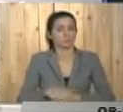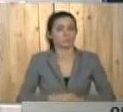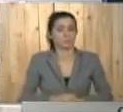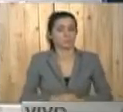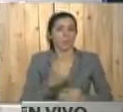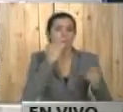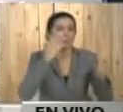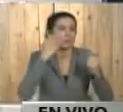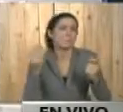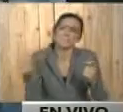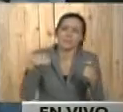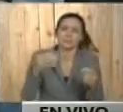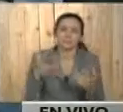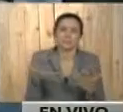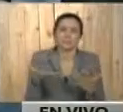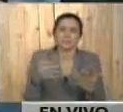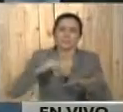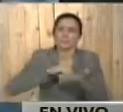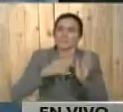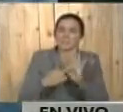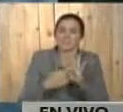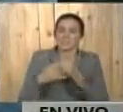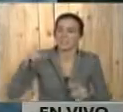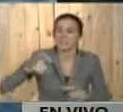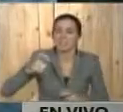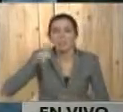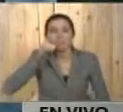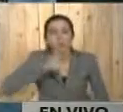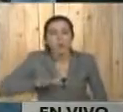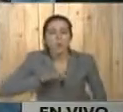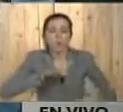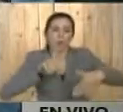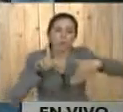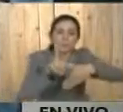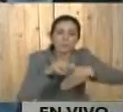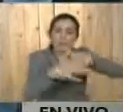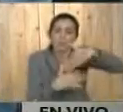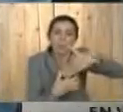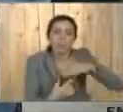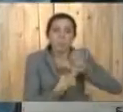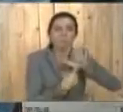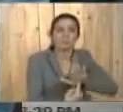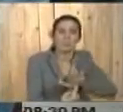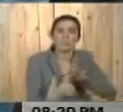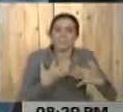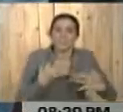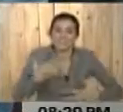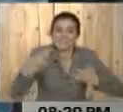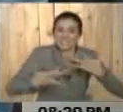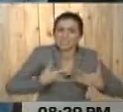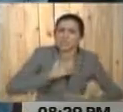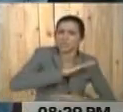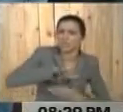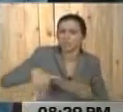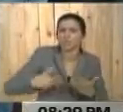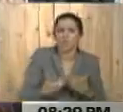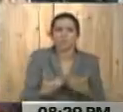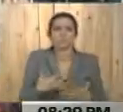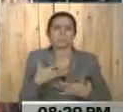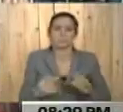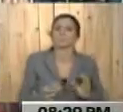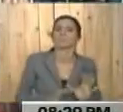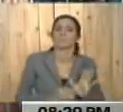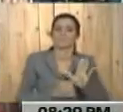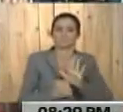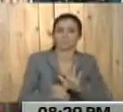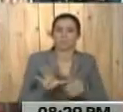protesta. Era una canción que expresaba la necesidad de un continente, de una lucha, de una causa, que viene de muy lejos. Y ustedes la han